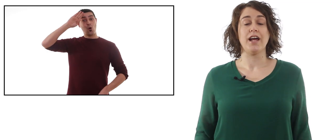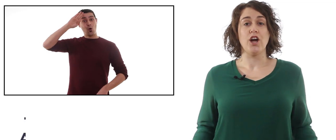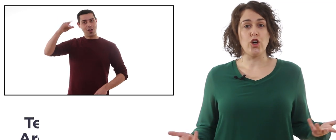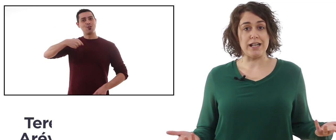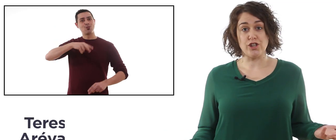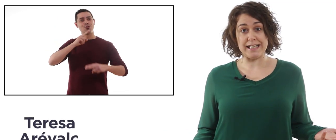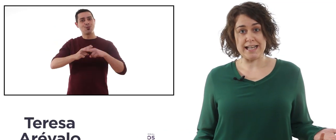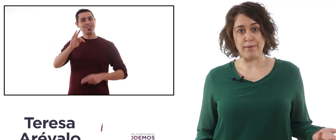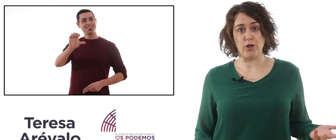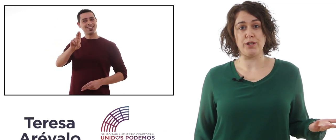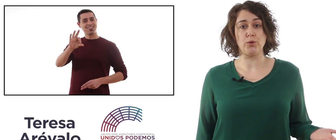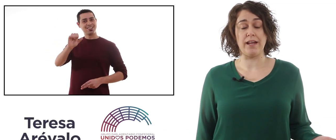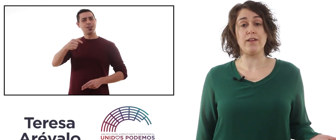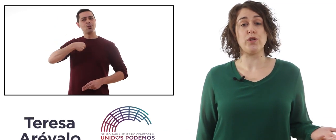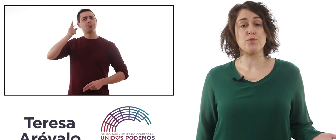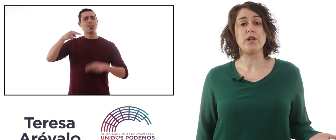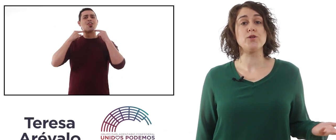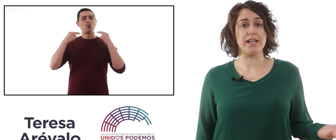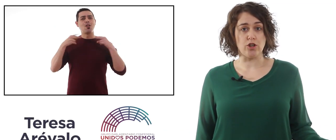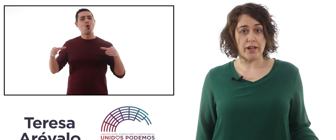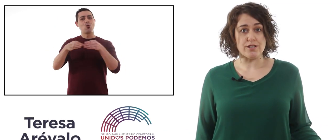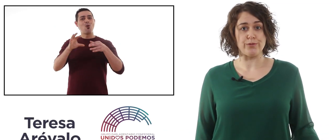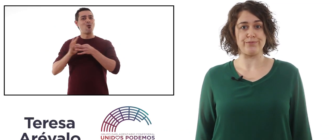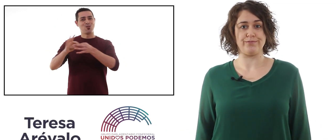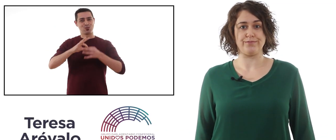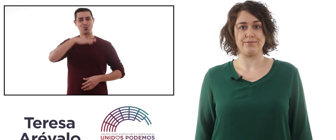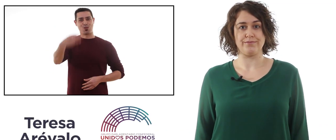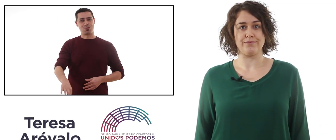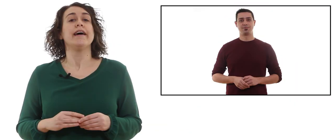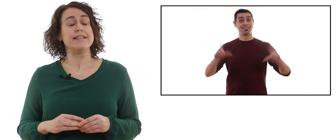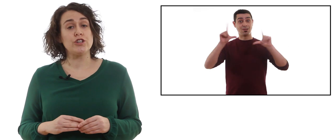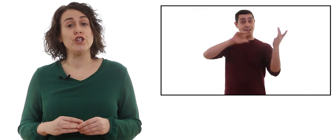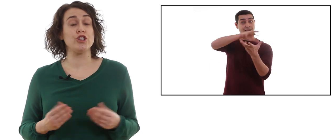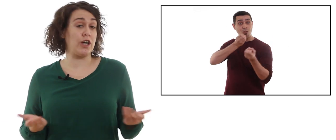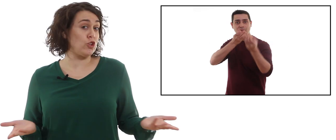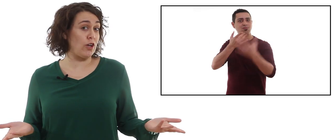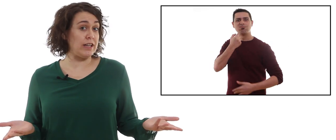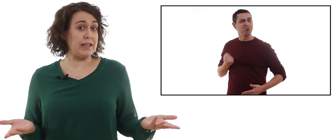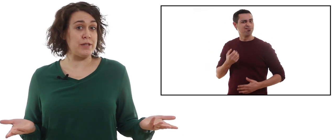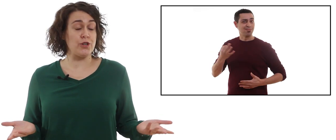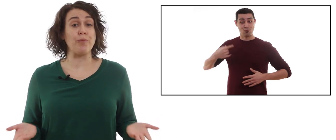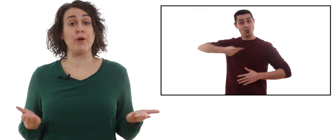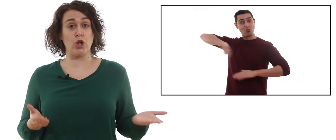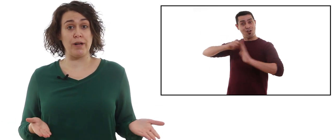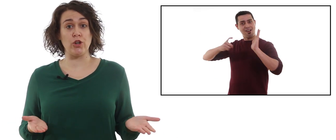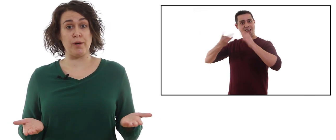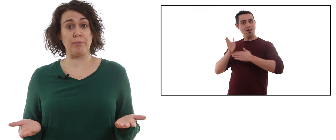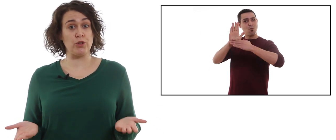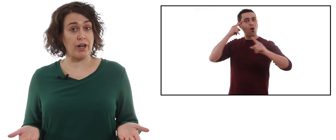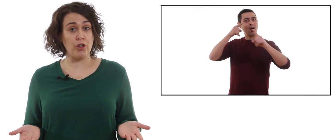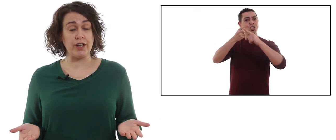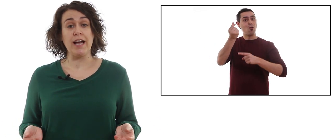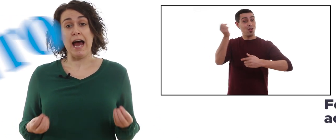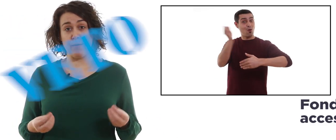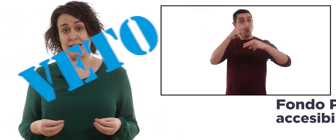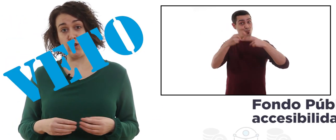Hola, soy Teresa Arevalo, diputada de Unidos Podemos en el Congreso. Esto no te lo han contado en la televisión, pero el gobierno de M.